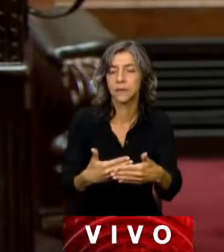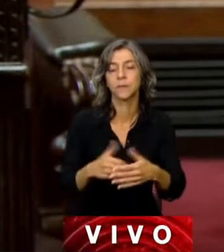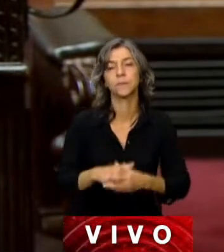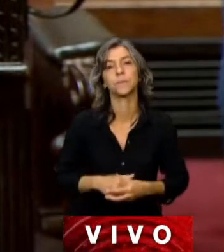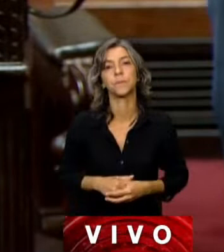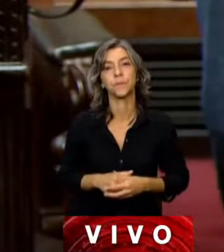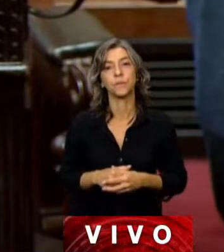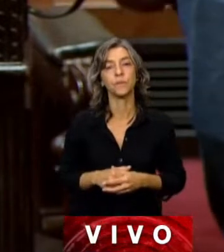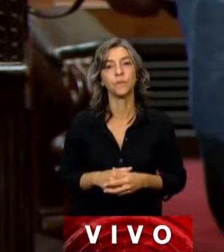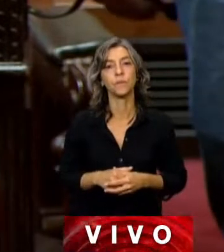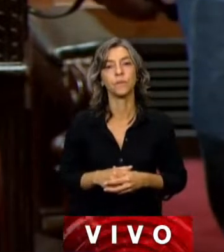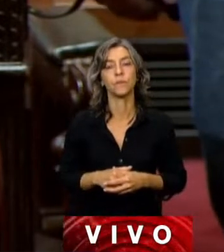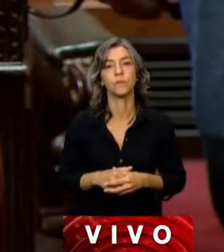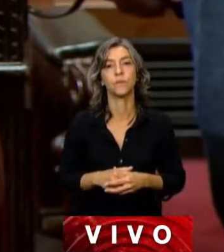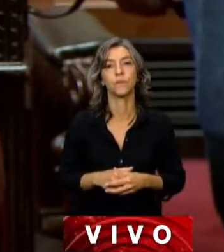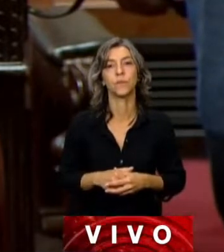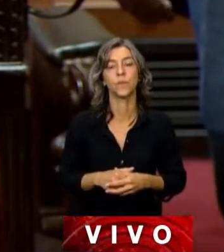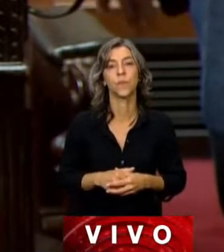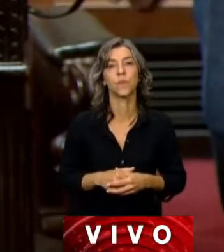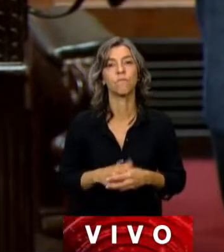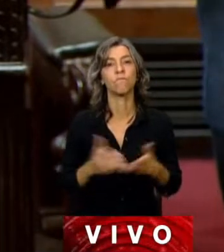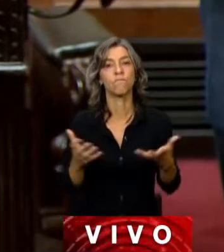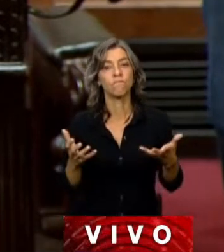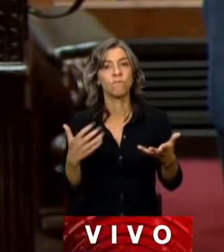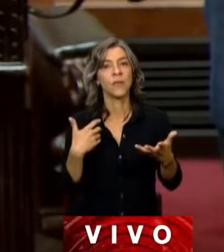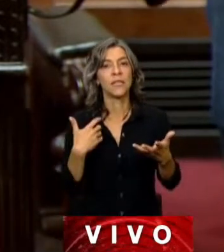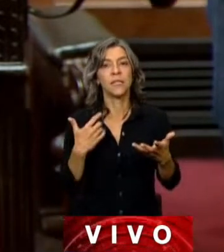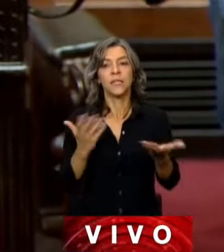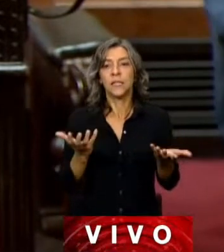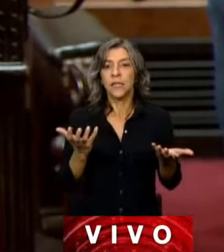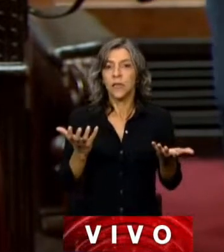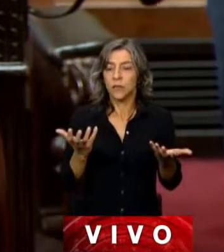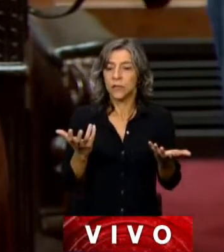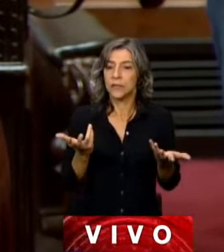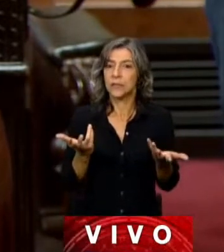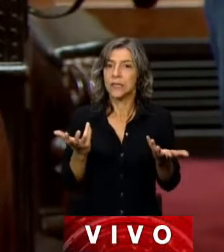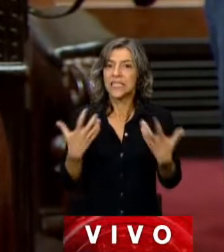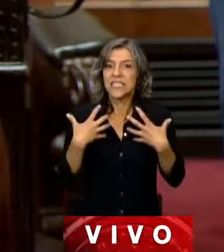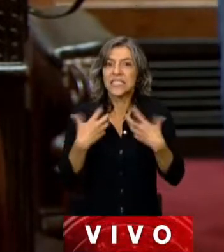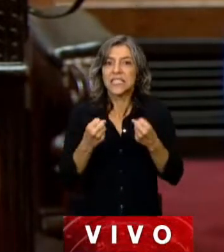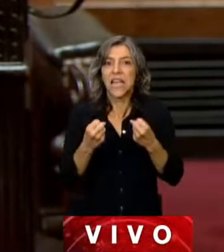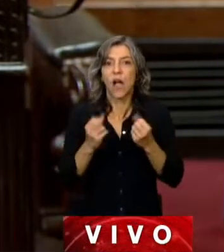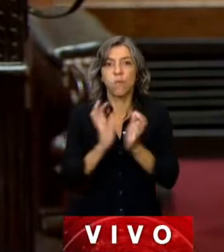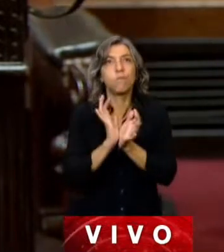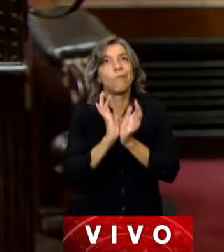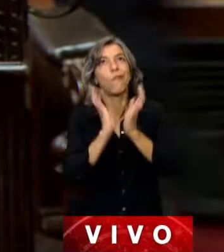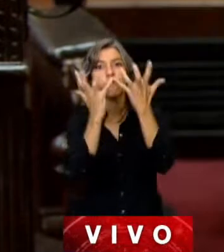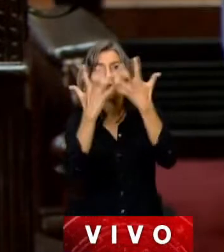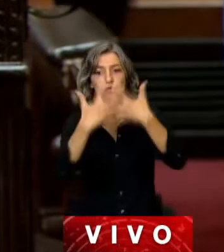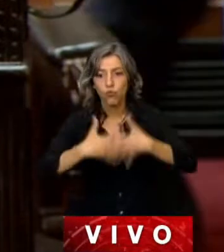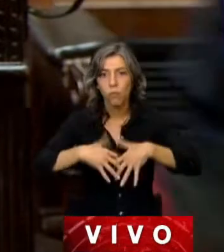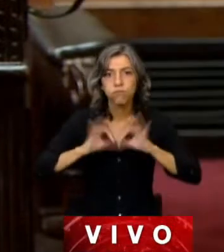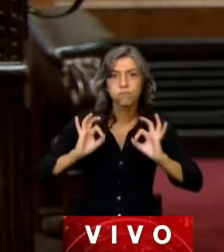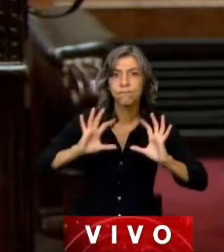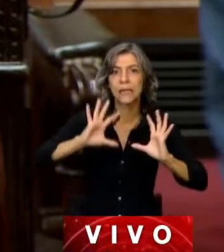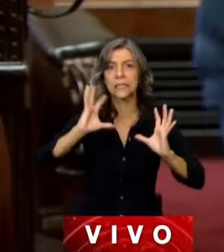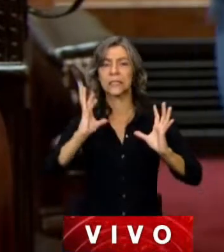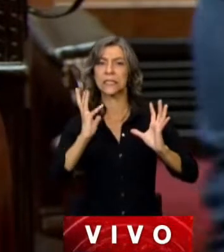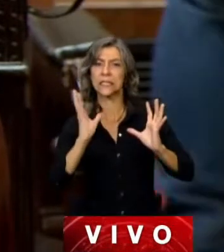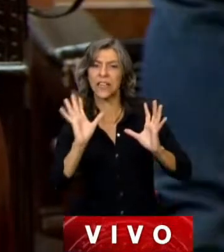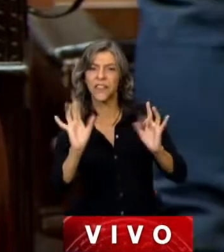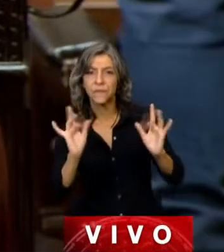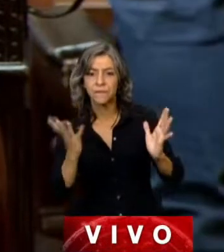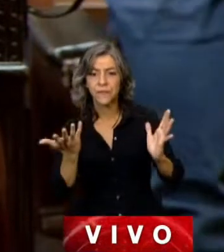un sistema de salud que difícilmente puede ser gobernado. No hay gobierno de un sistema de salud. Un sistema de